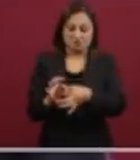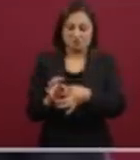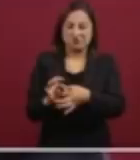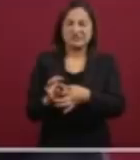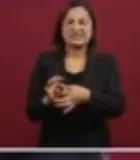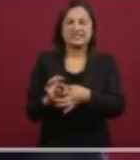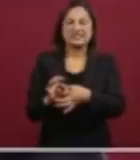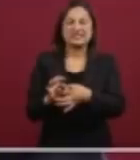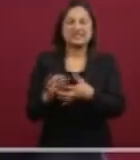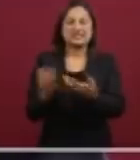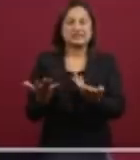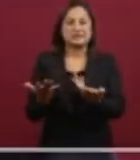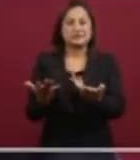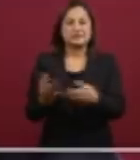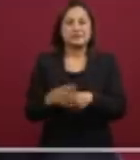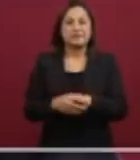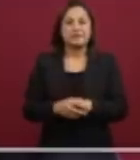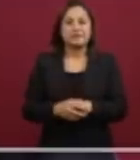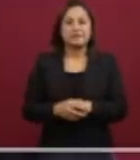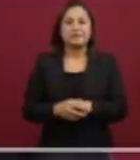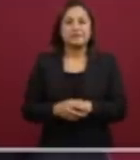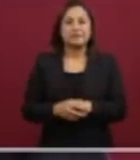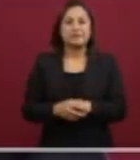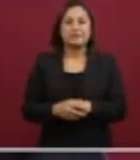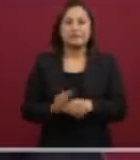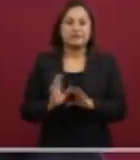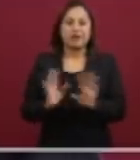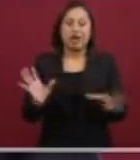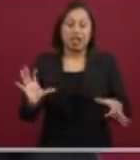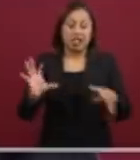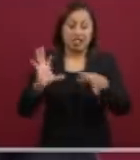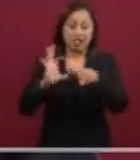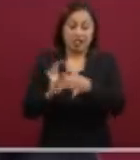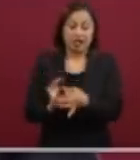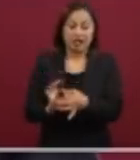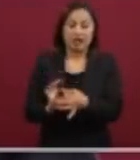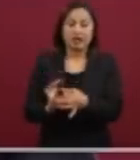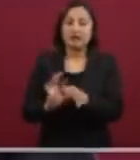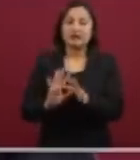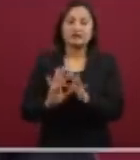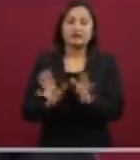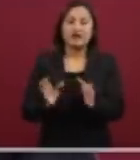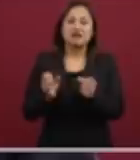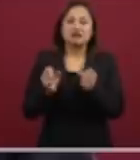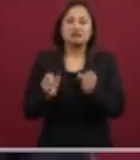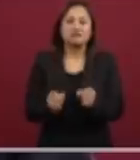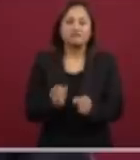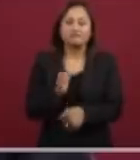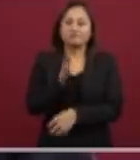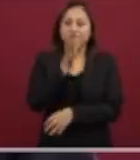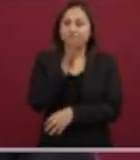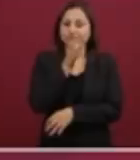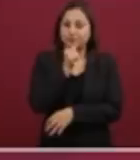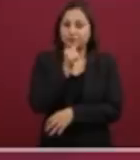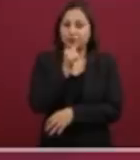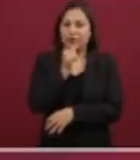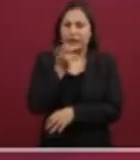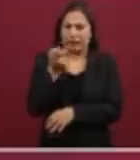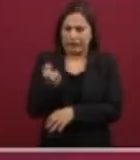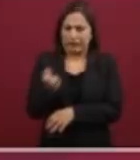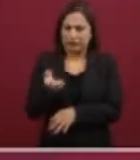puede haber garantías de seguridad. Eso sucedía.